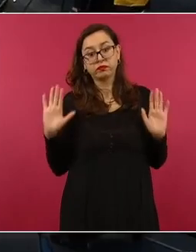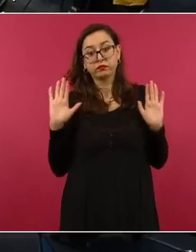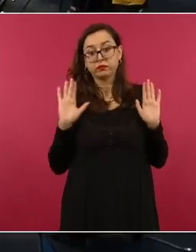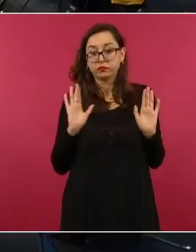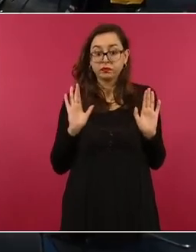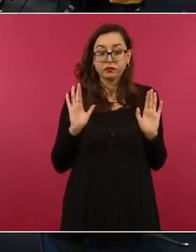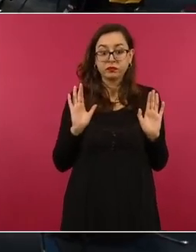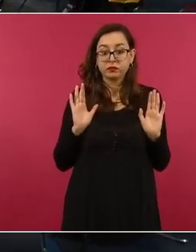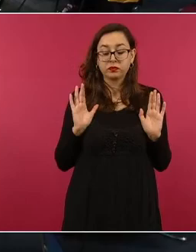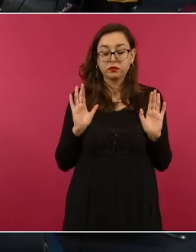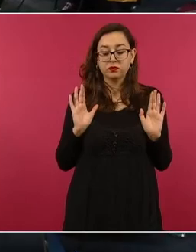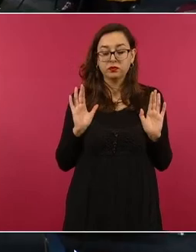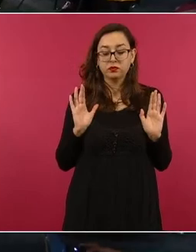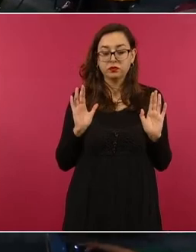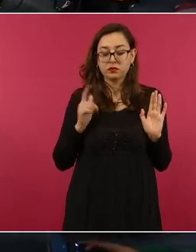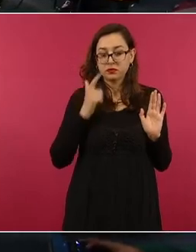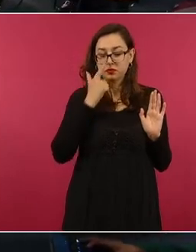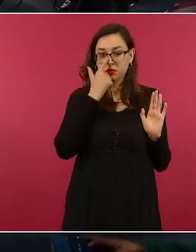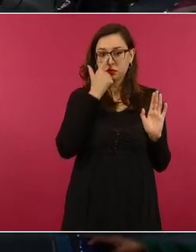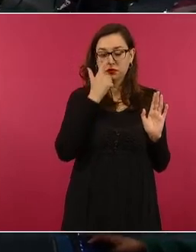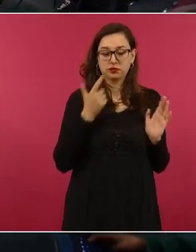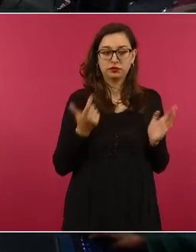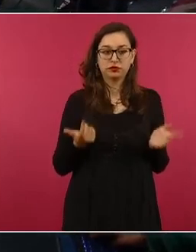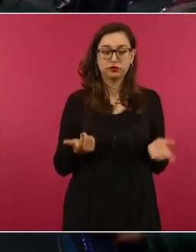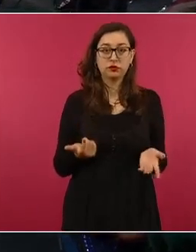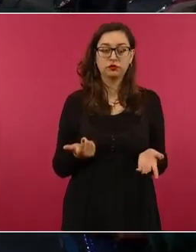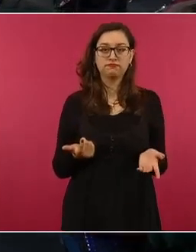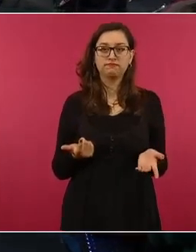Lo que se me hace